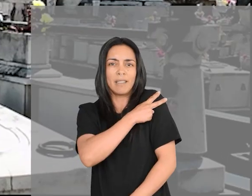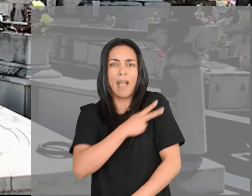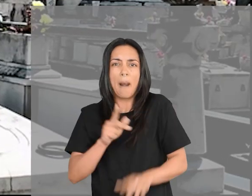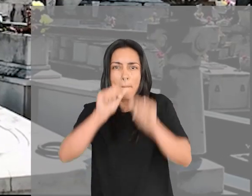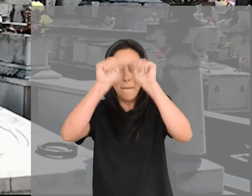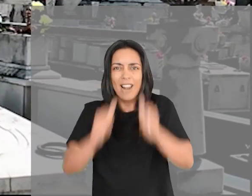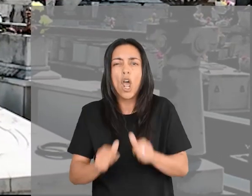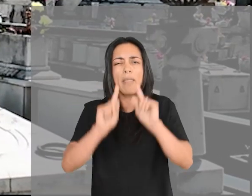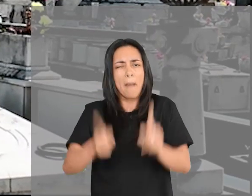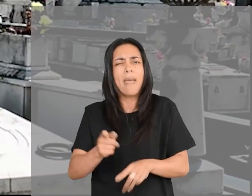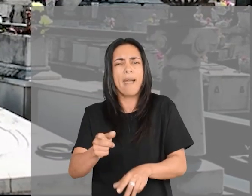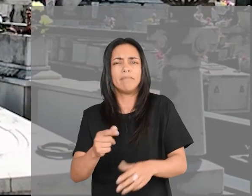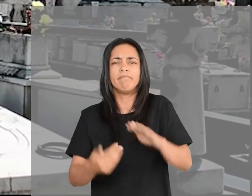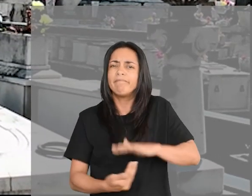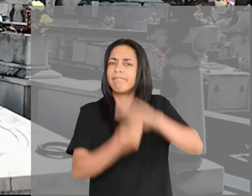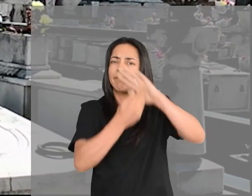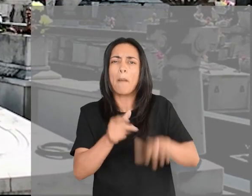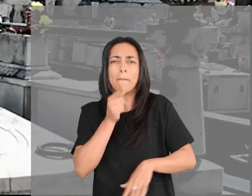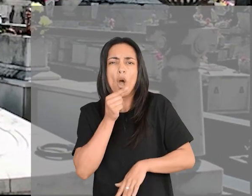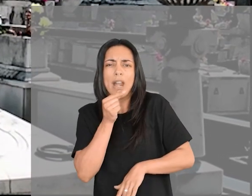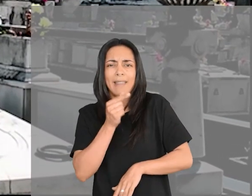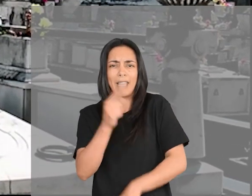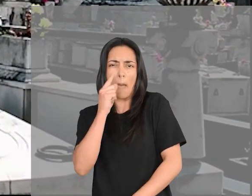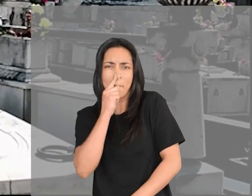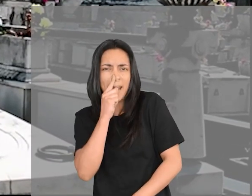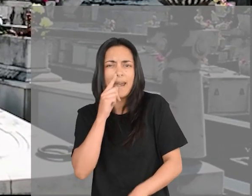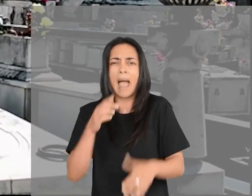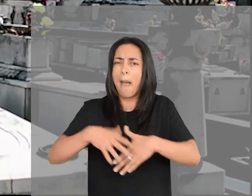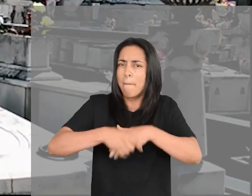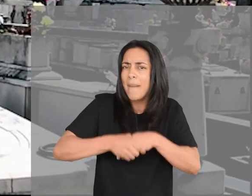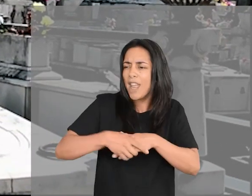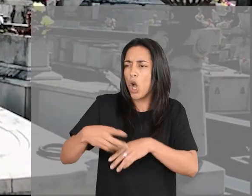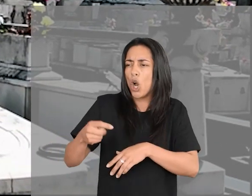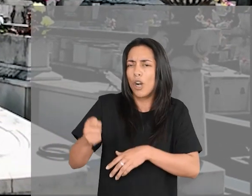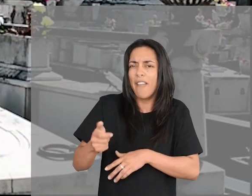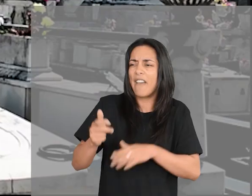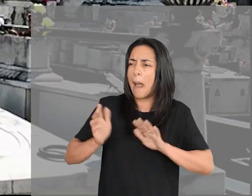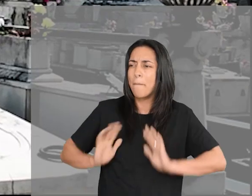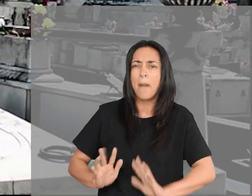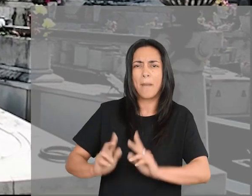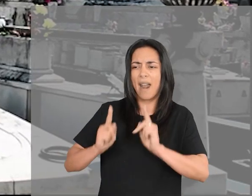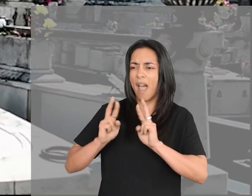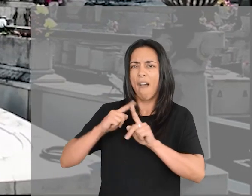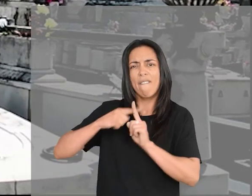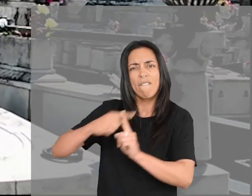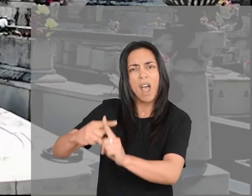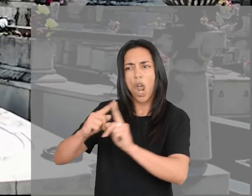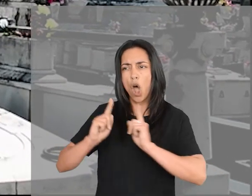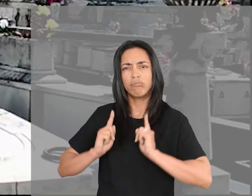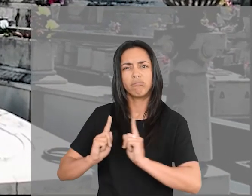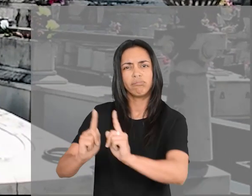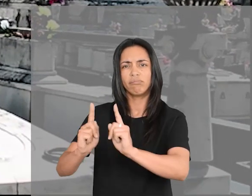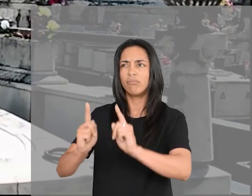ocasiones. Fue cercano a Rivera, asistiendo a su lecho de muerte en 1854. Organizó su entierro, trasladando el